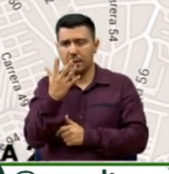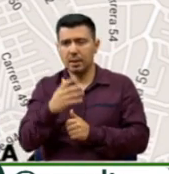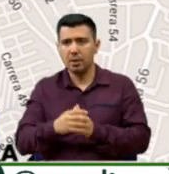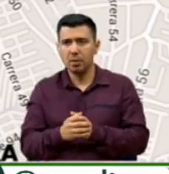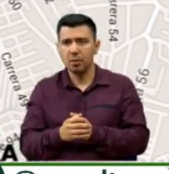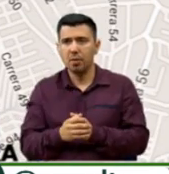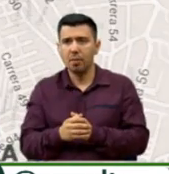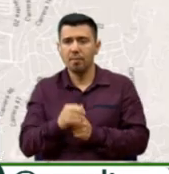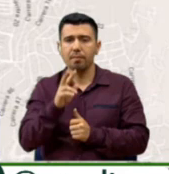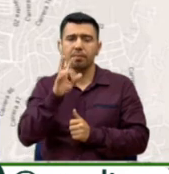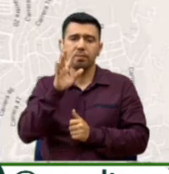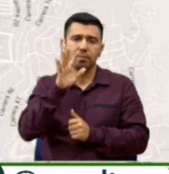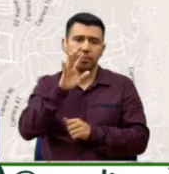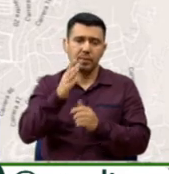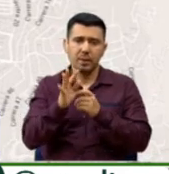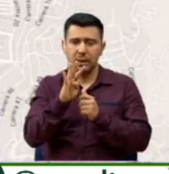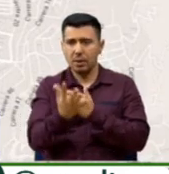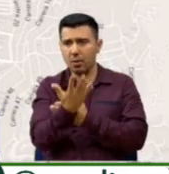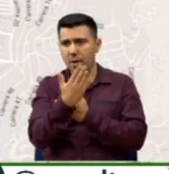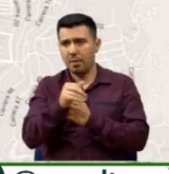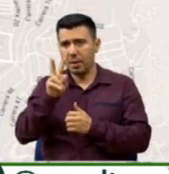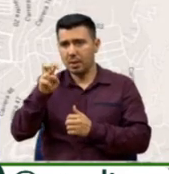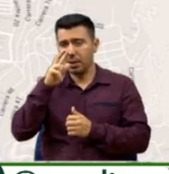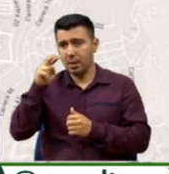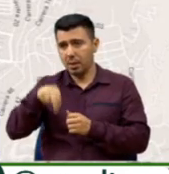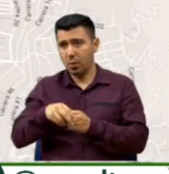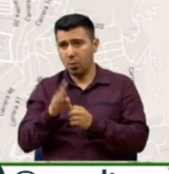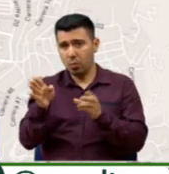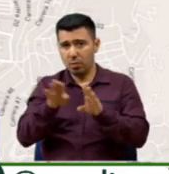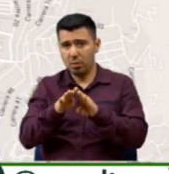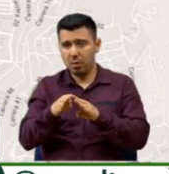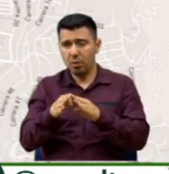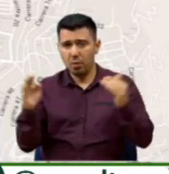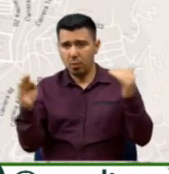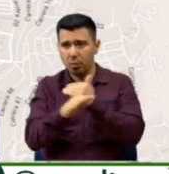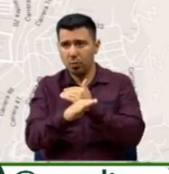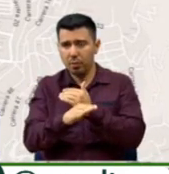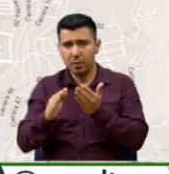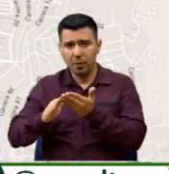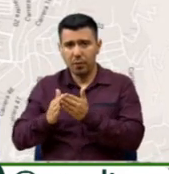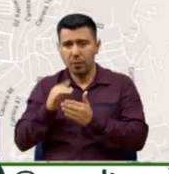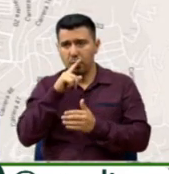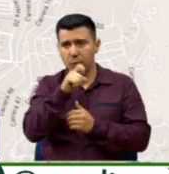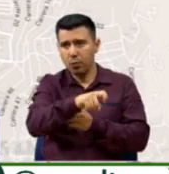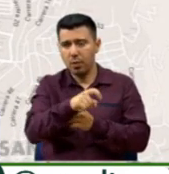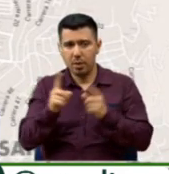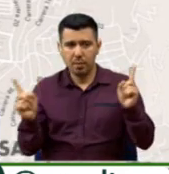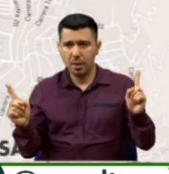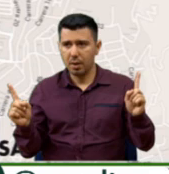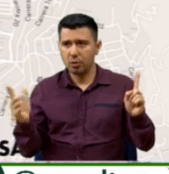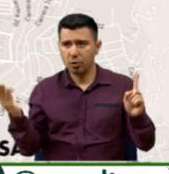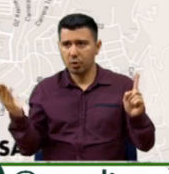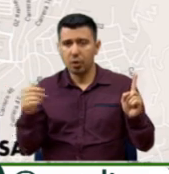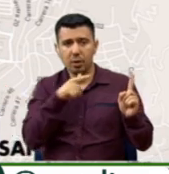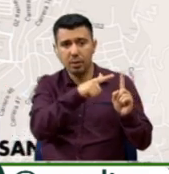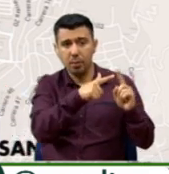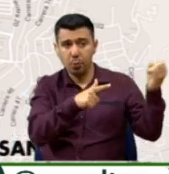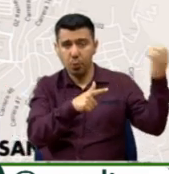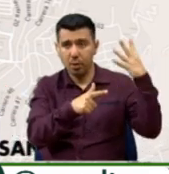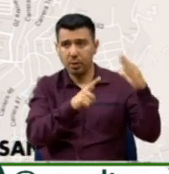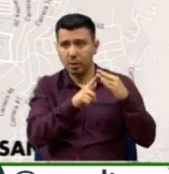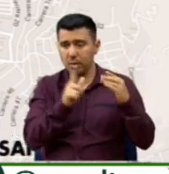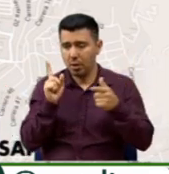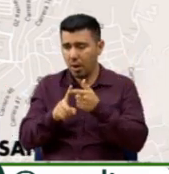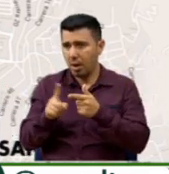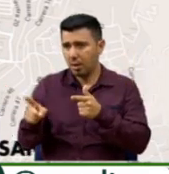junio. También se realizará un cierre total de la autopista Bucaramanga-Florida Blanca y viceversa desde la Puerta del Sol hasta el puente